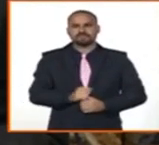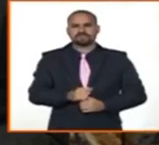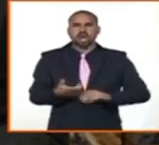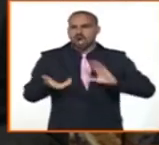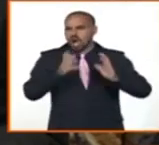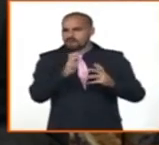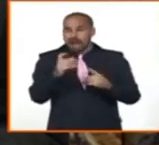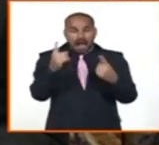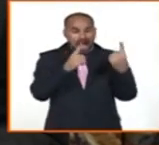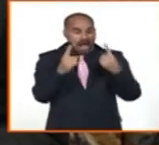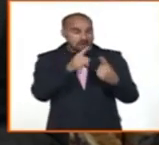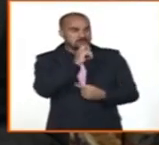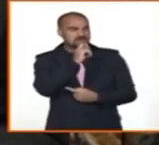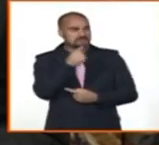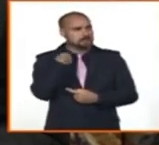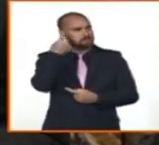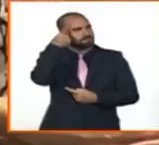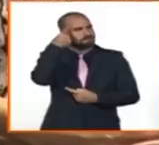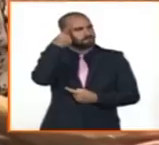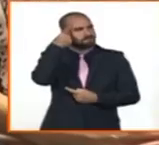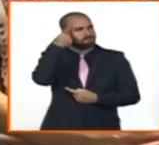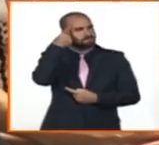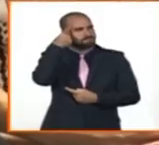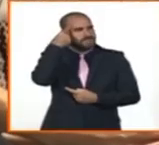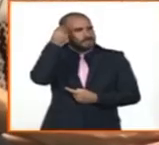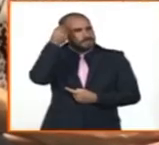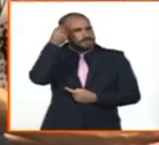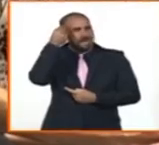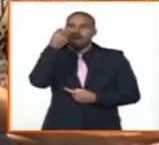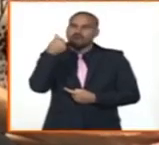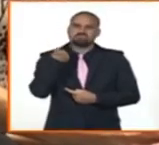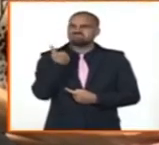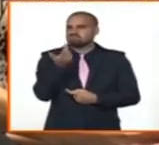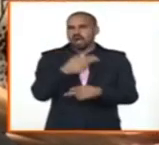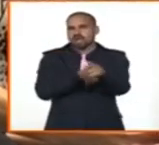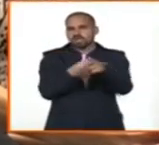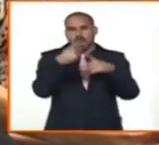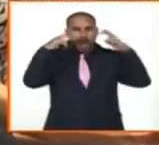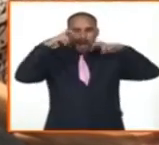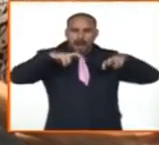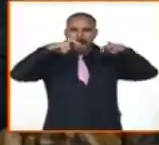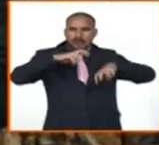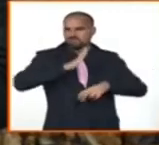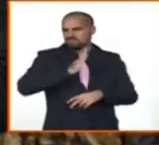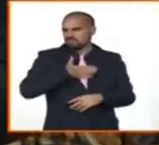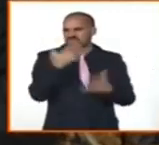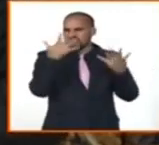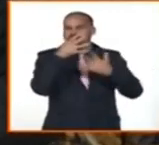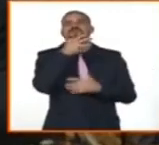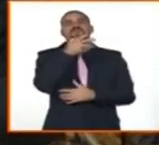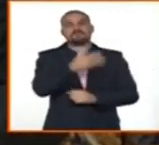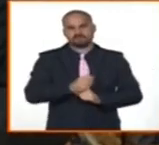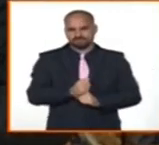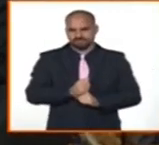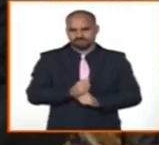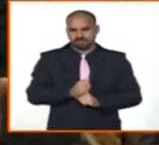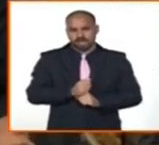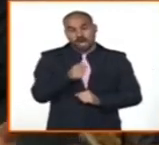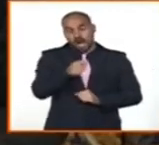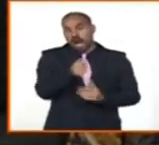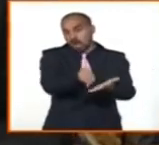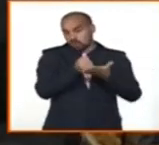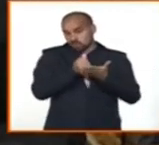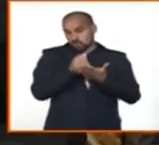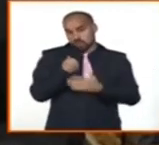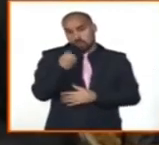historia. Y una parte importante de esa historia la busco en Fidel. Es un aprendizaje, pero también te ayuda a probar, ¿no?